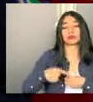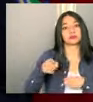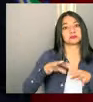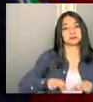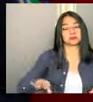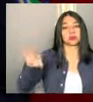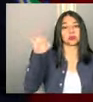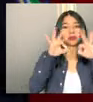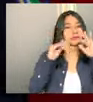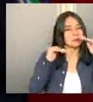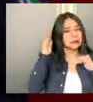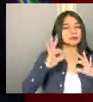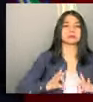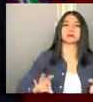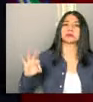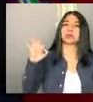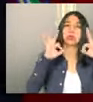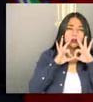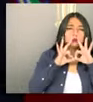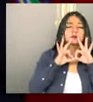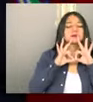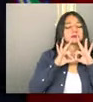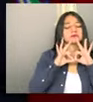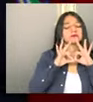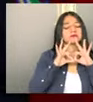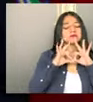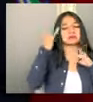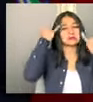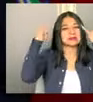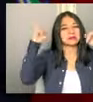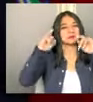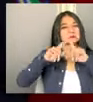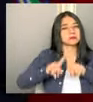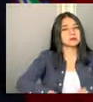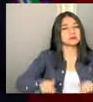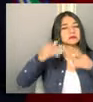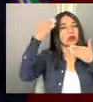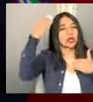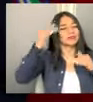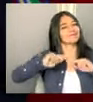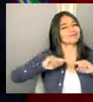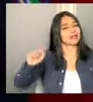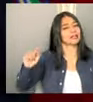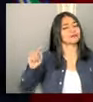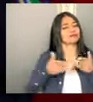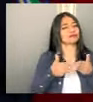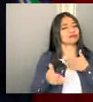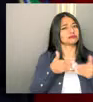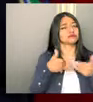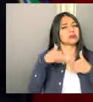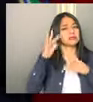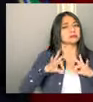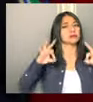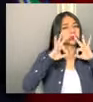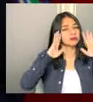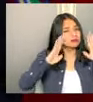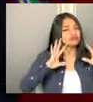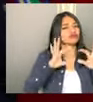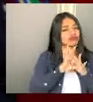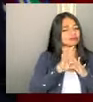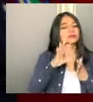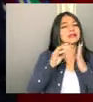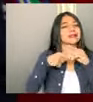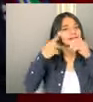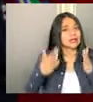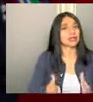por encima de cualquier situación ideológica, y creo que es lo que se merece quiteños y quiteñas. De tal modo que